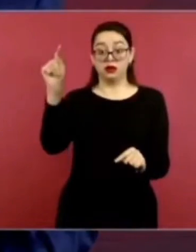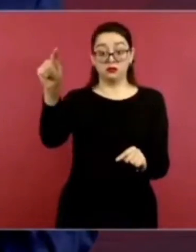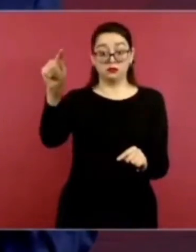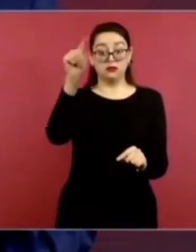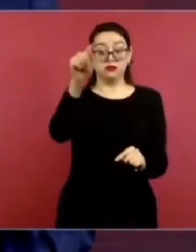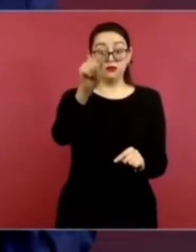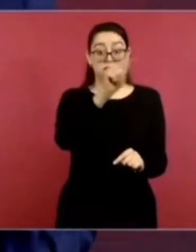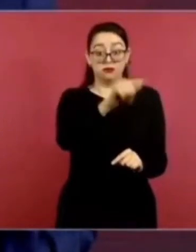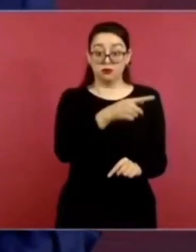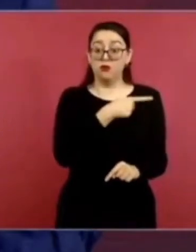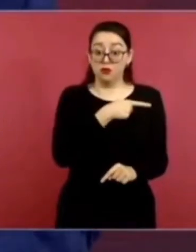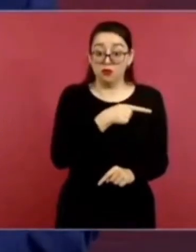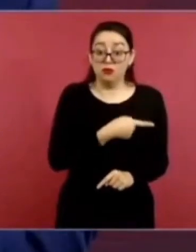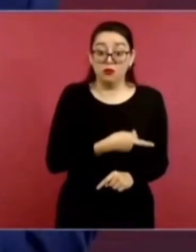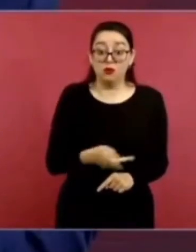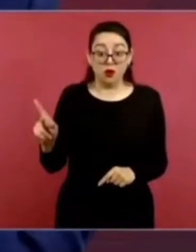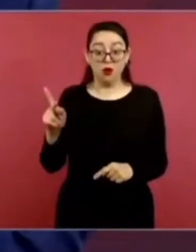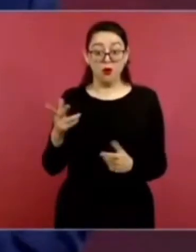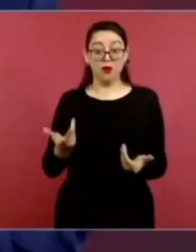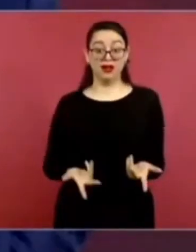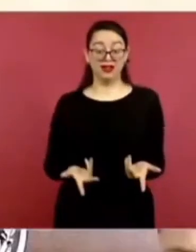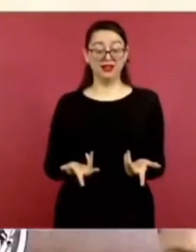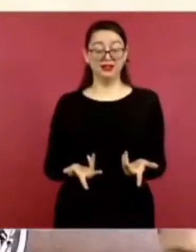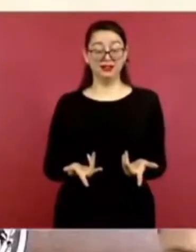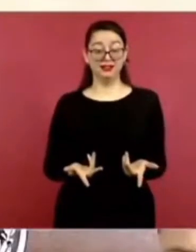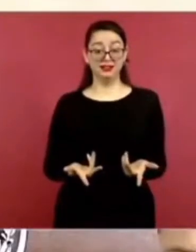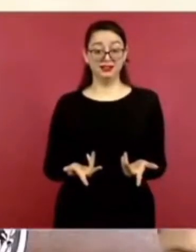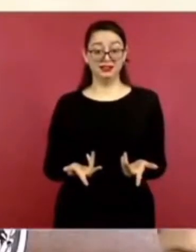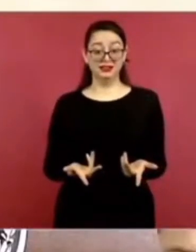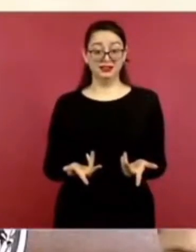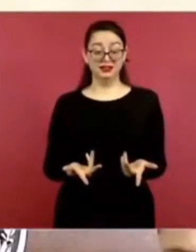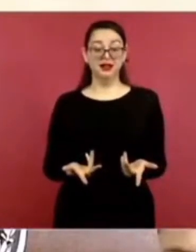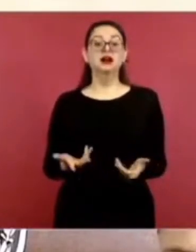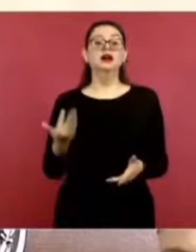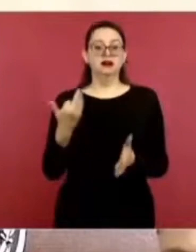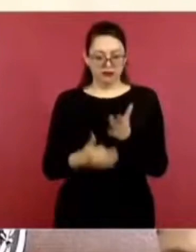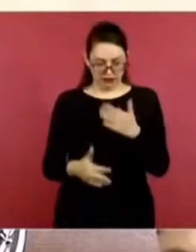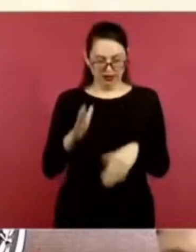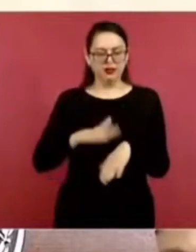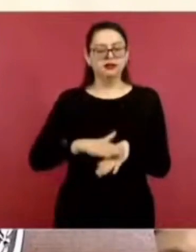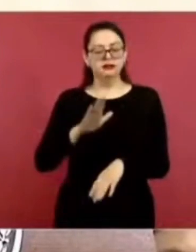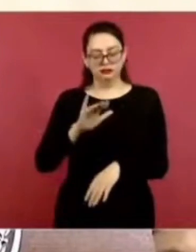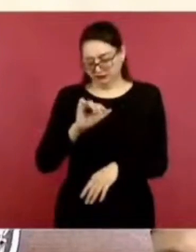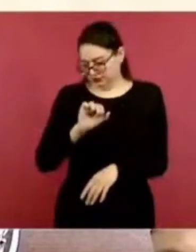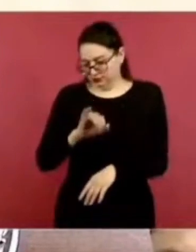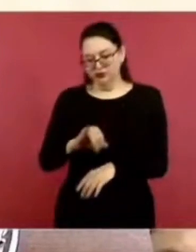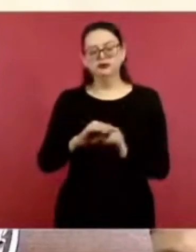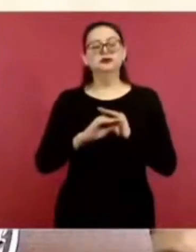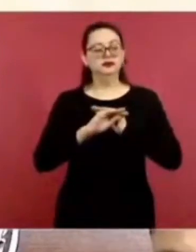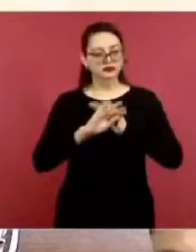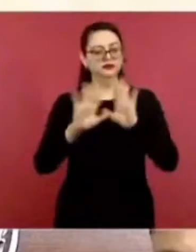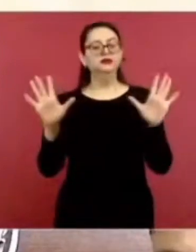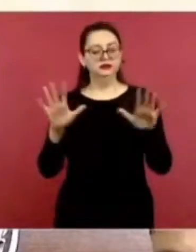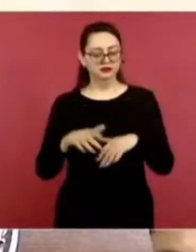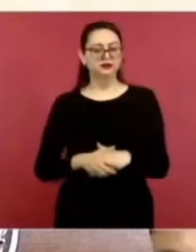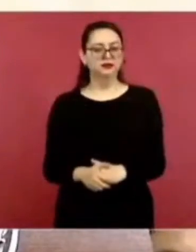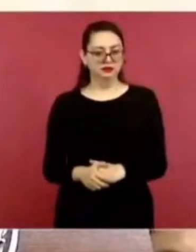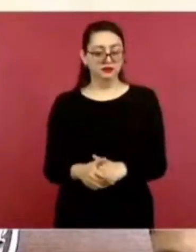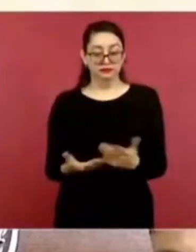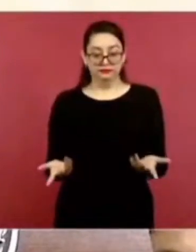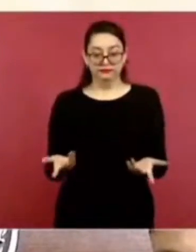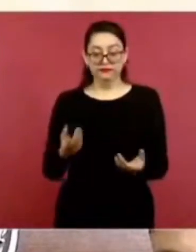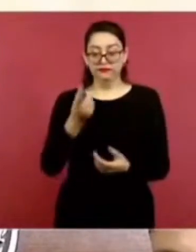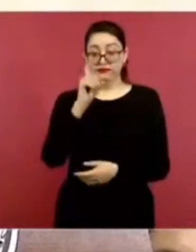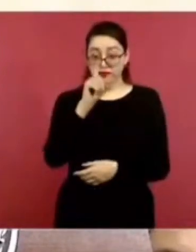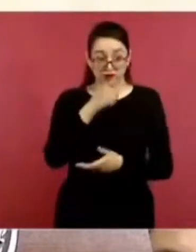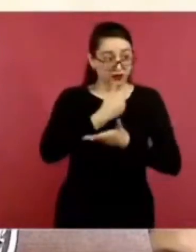es en las colonias más pobres, claro, hacen falta más, ¿sí? Y también la distribución